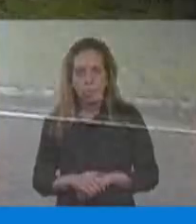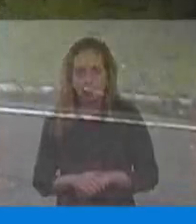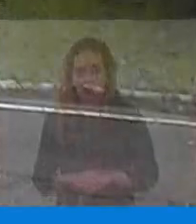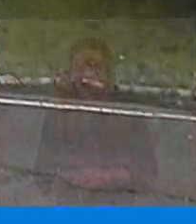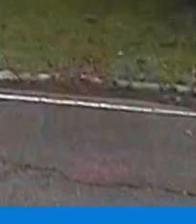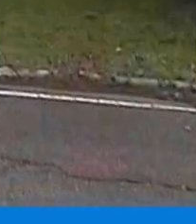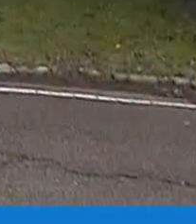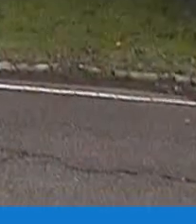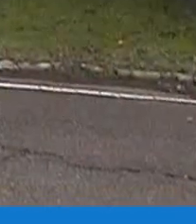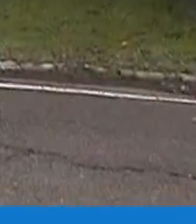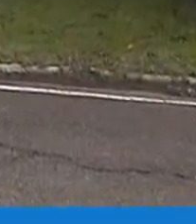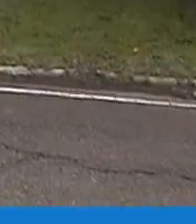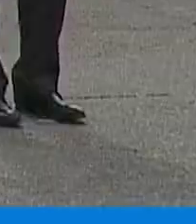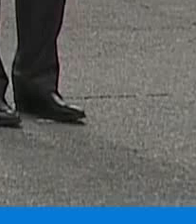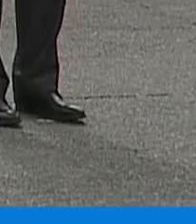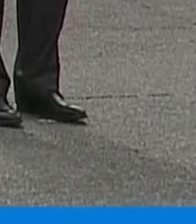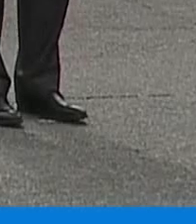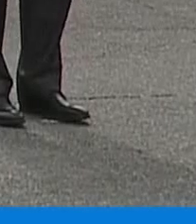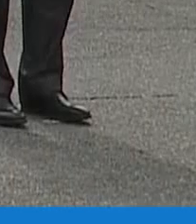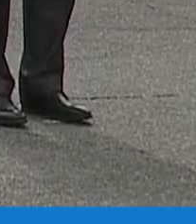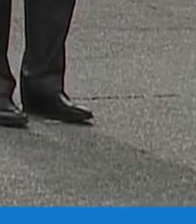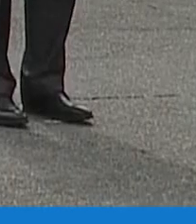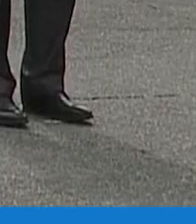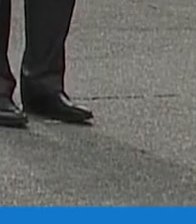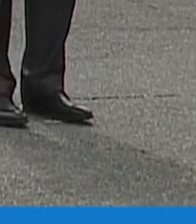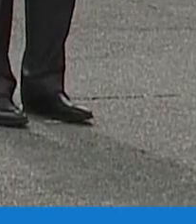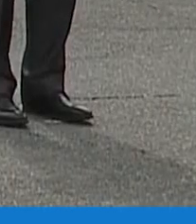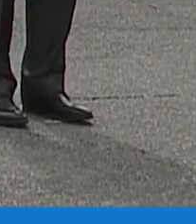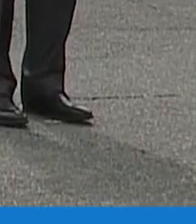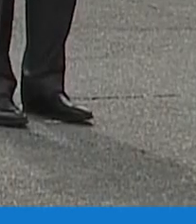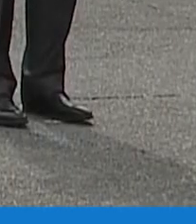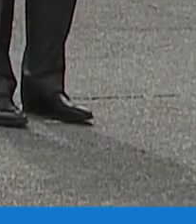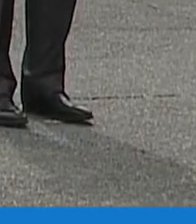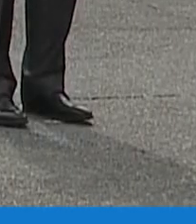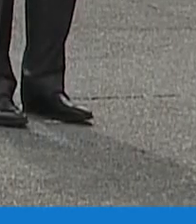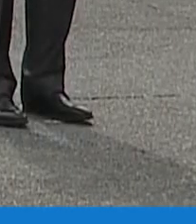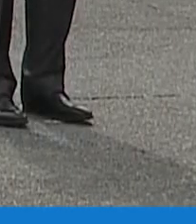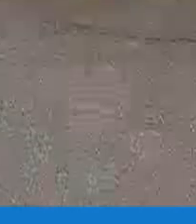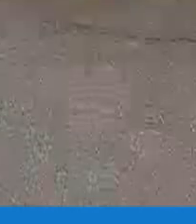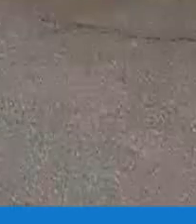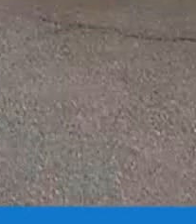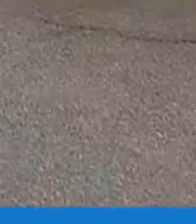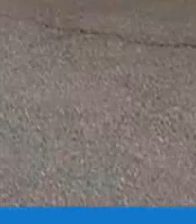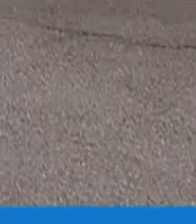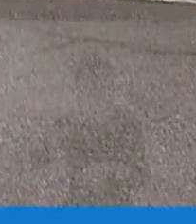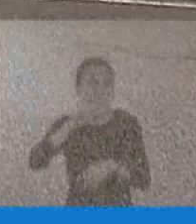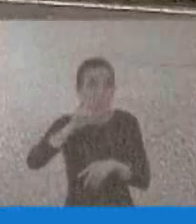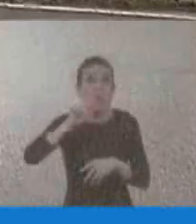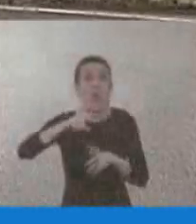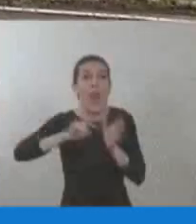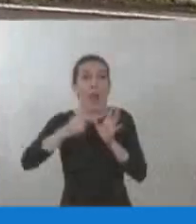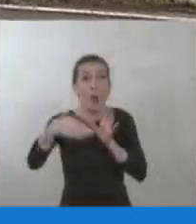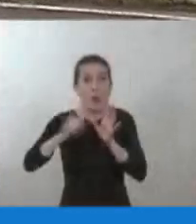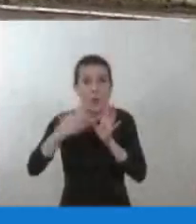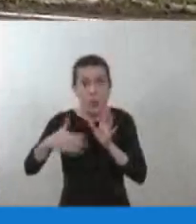finalmente en este acto de presentación del programa de fortalecimiento de la seguridad en la provincia de buenos aires- escuchamos la palabra